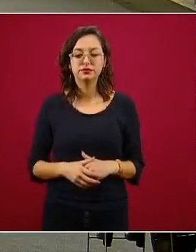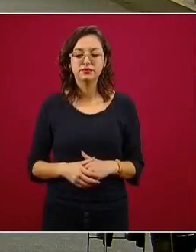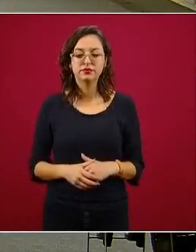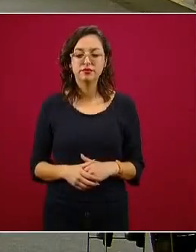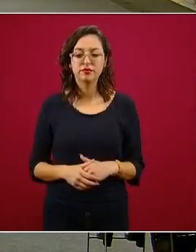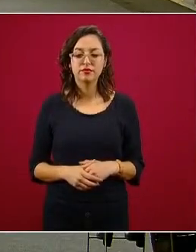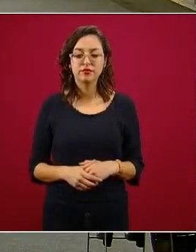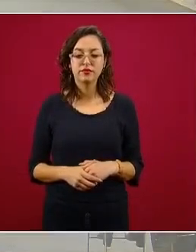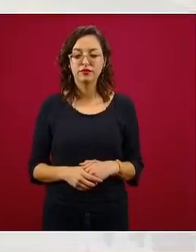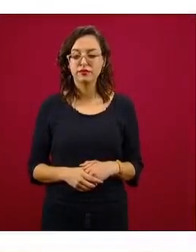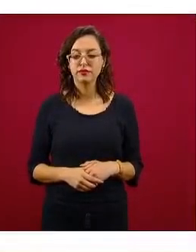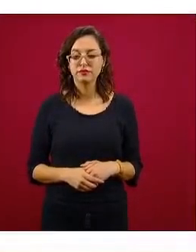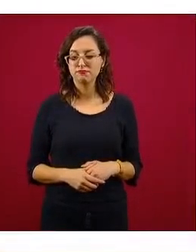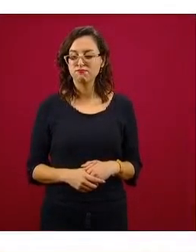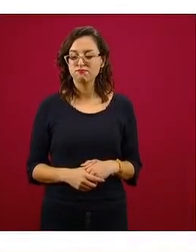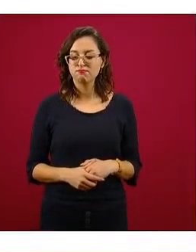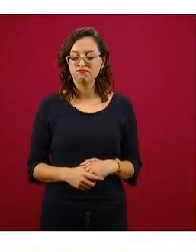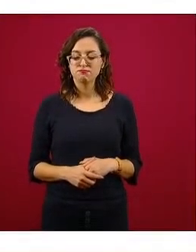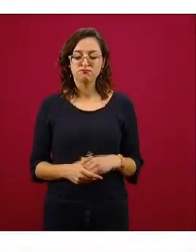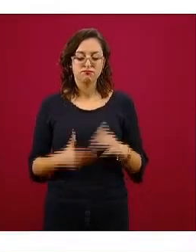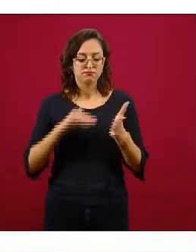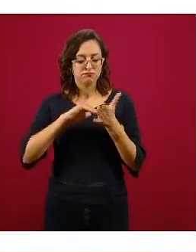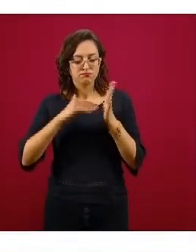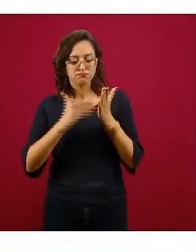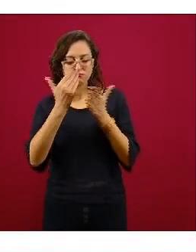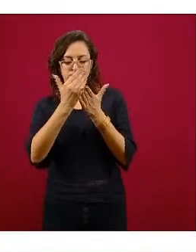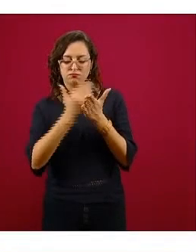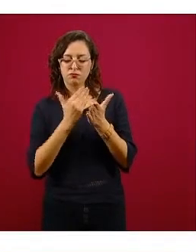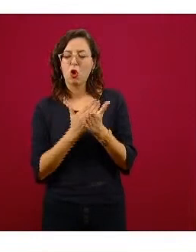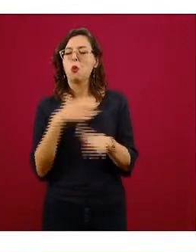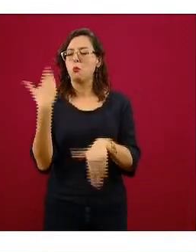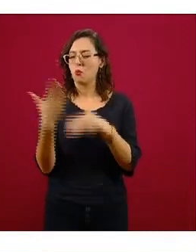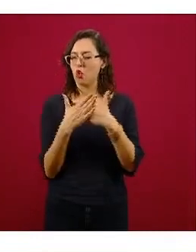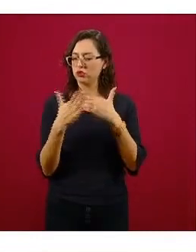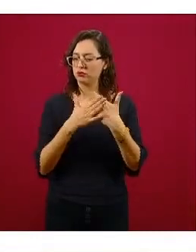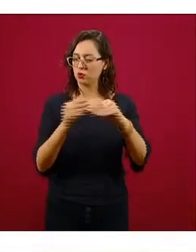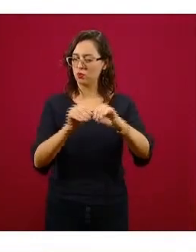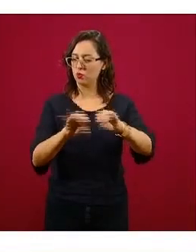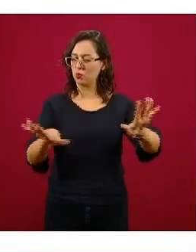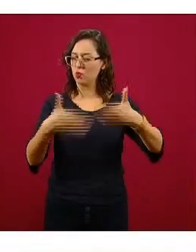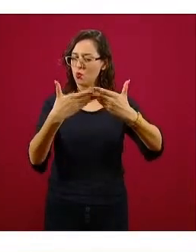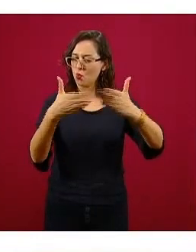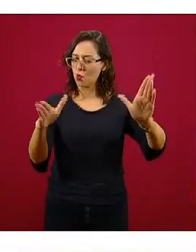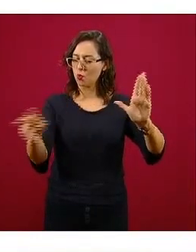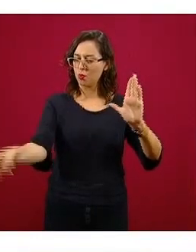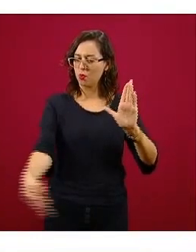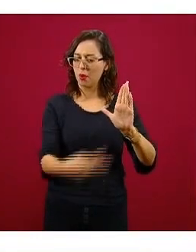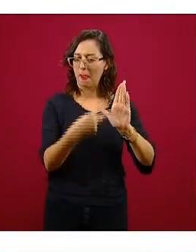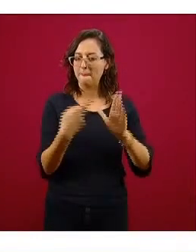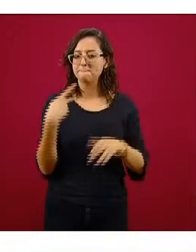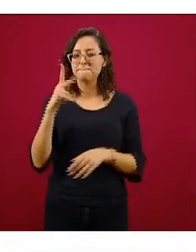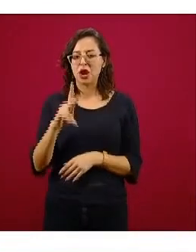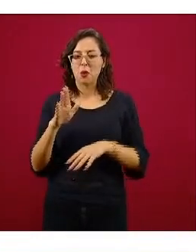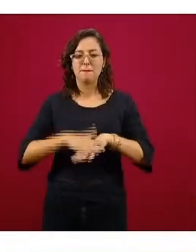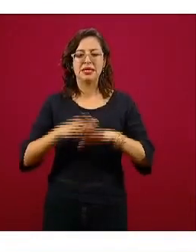Toda la estrategia, y vamos a hacer públicos los lineamientos pronto, va enfocado en identificar estos cuatro